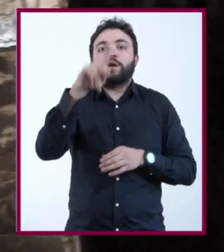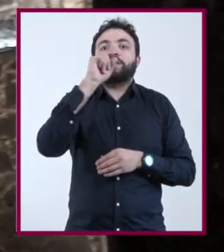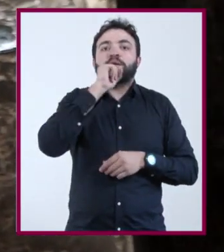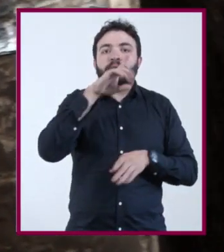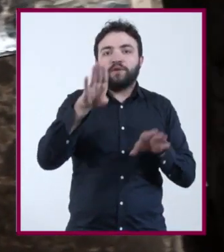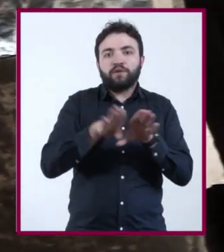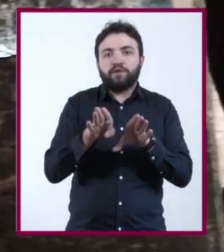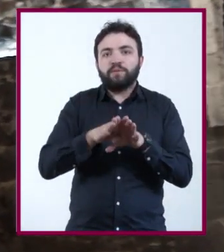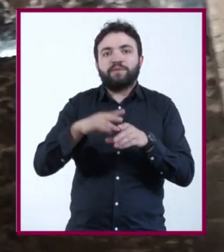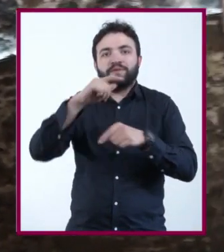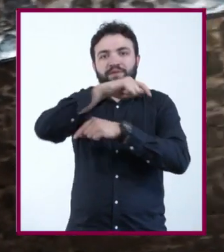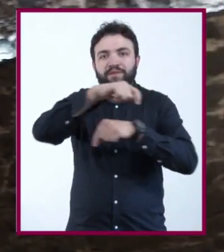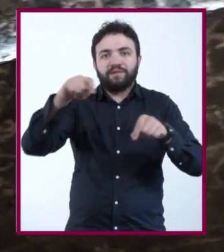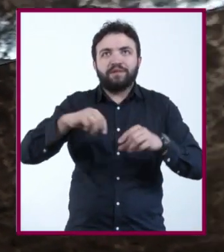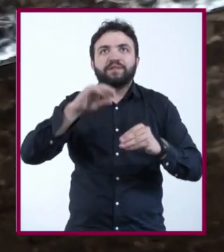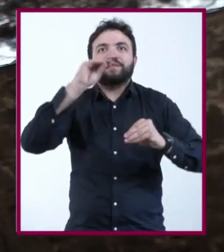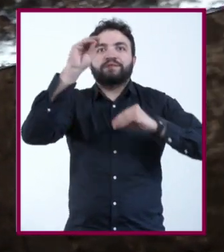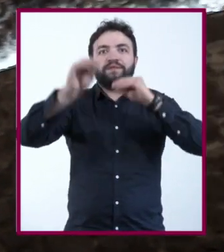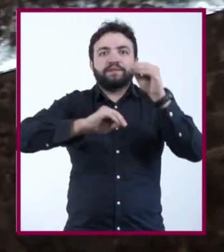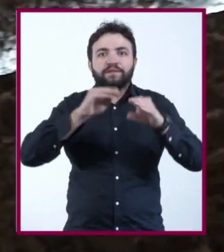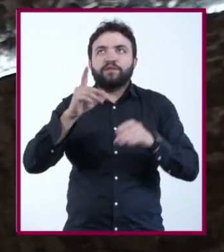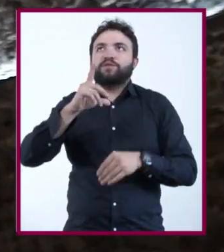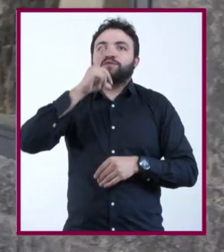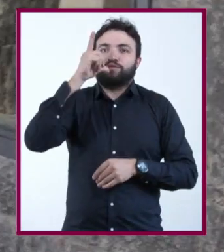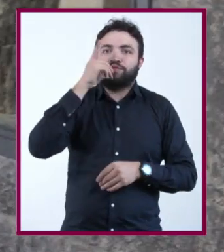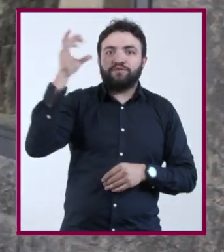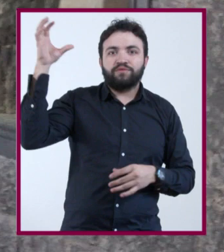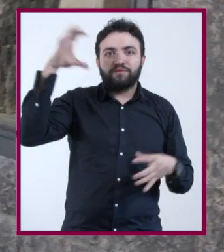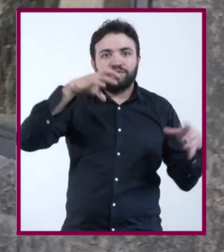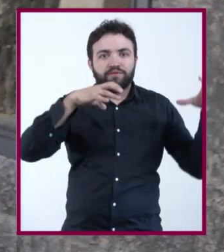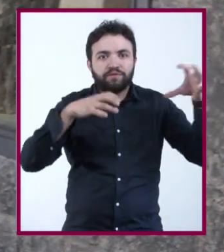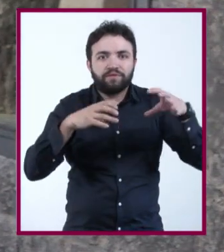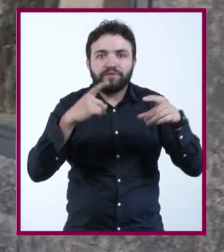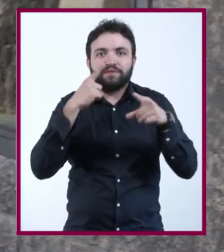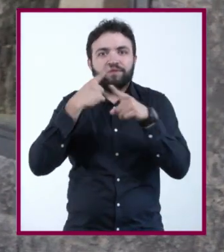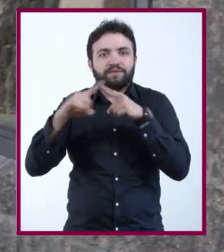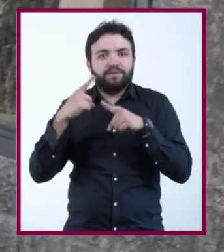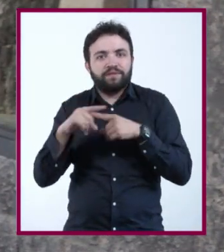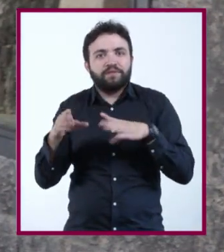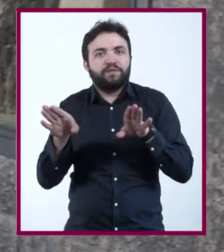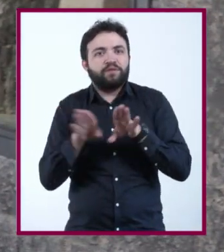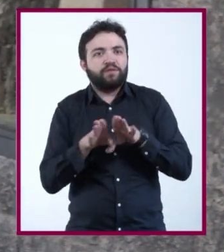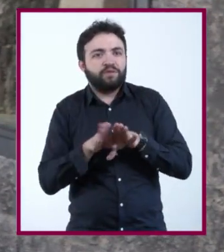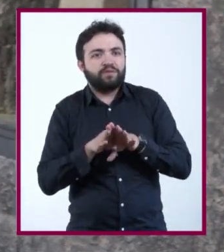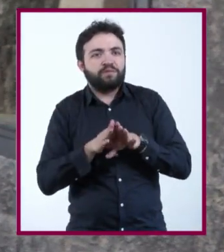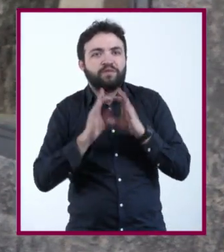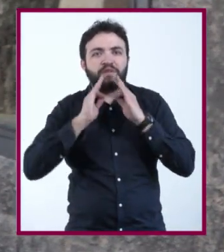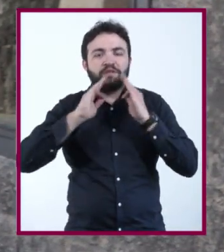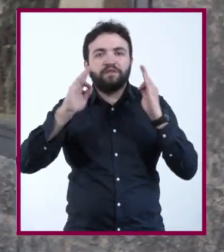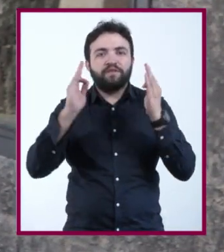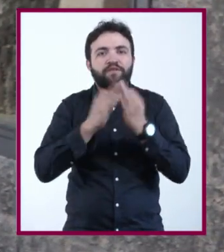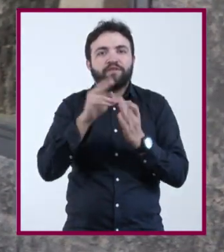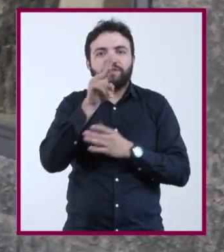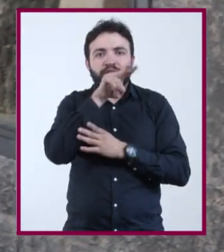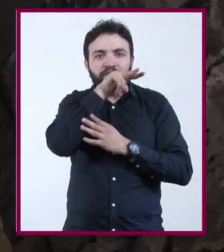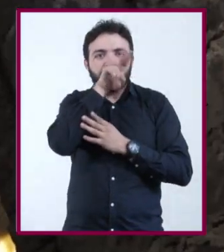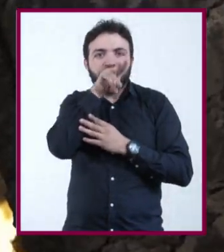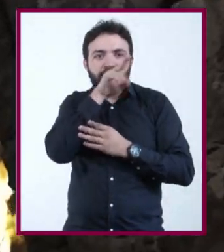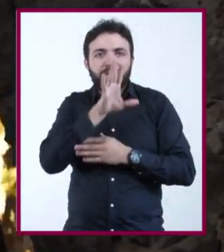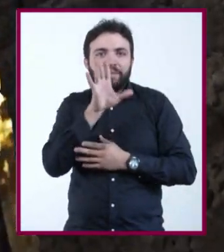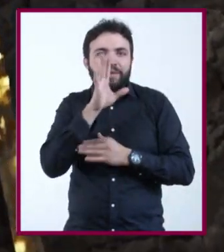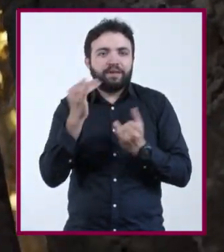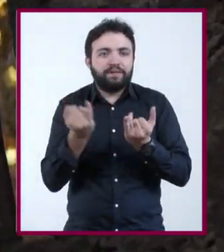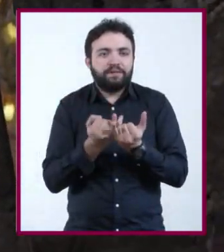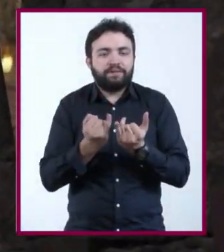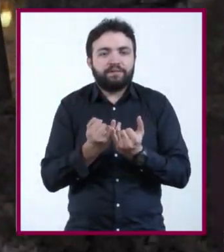pero también por la arquitectura, por cómo juega la luz, por cómo genera un deambulatorio un poco como en forma de